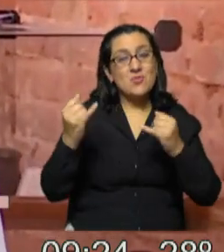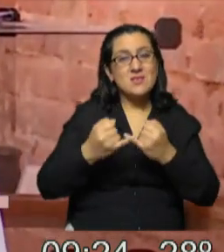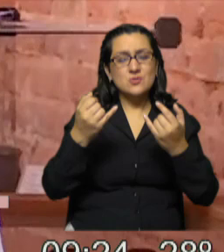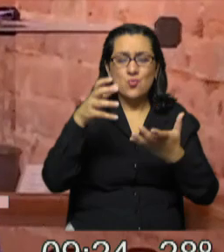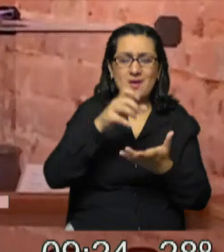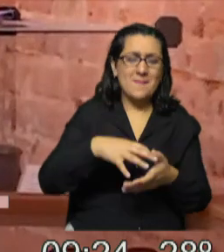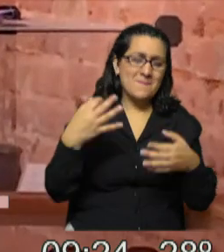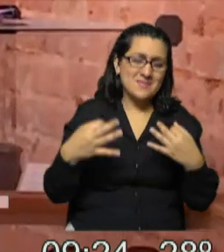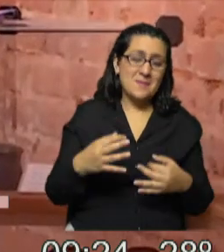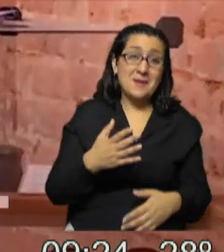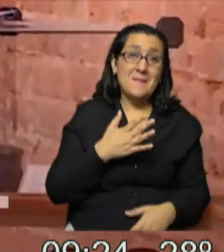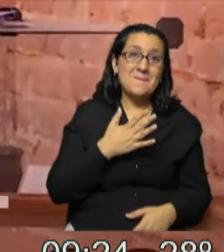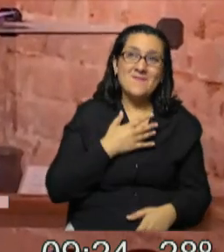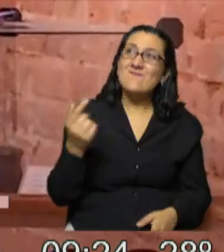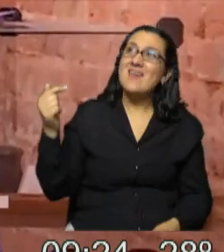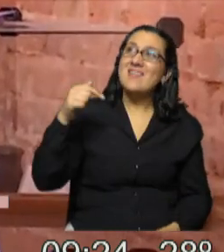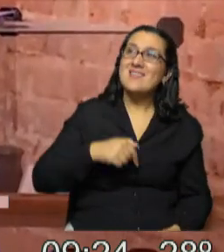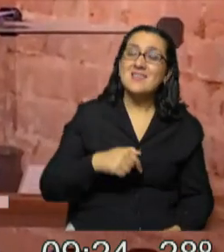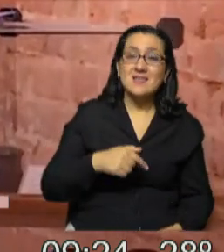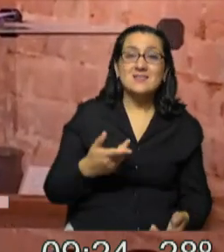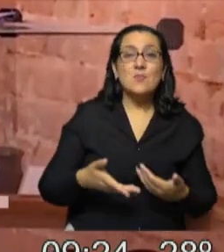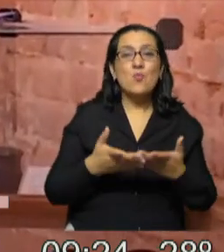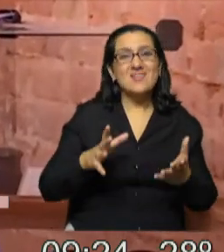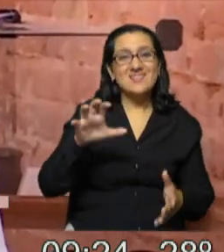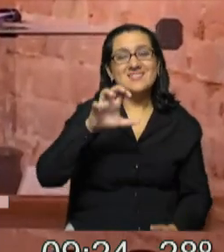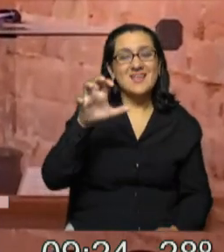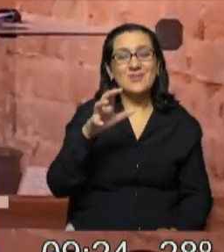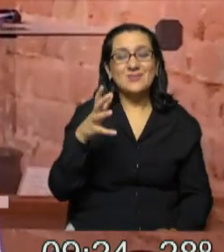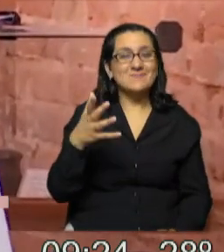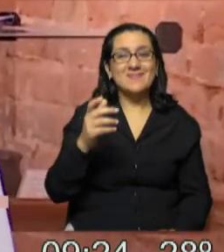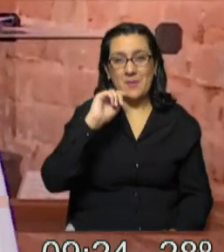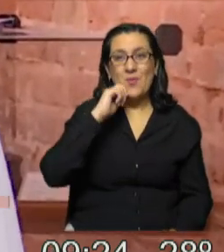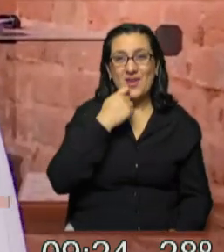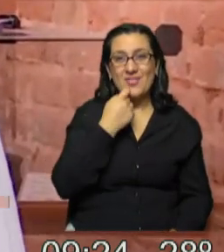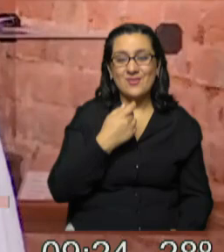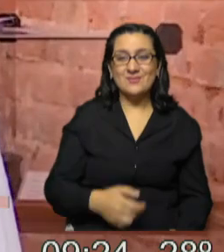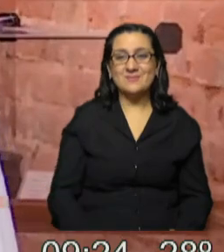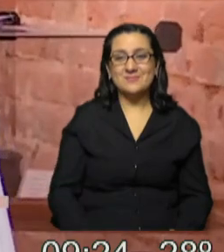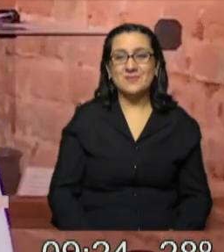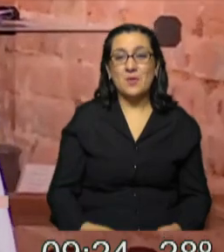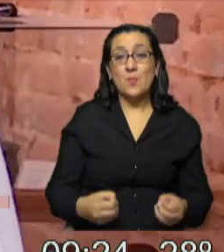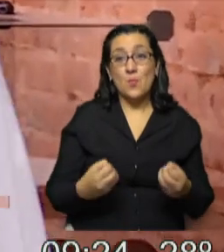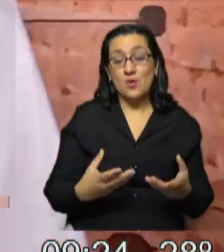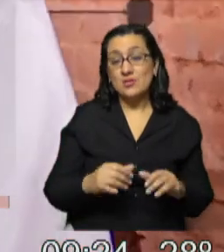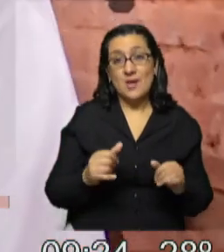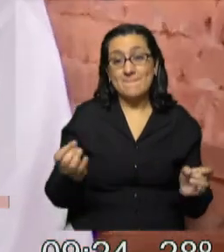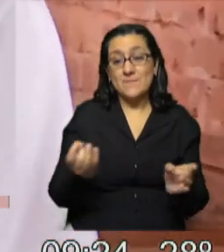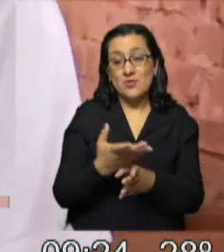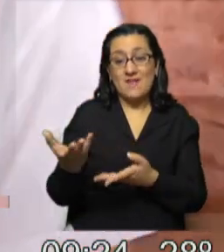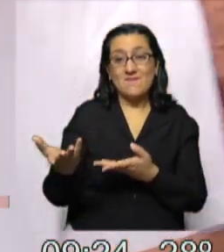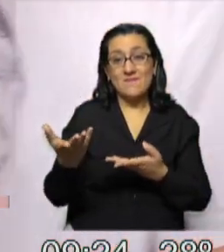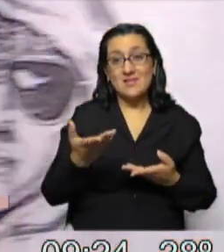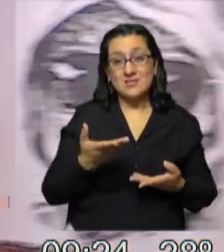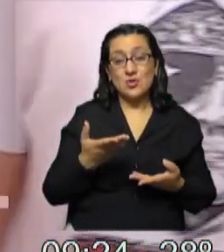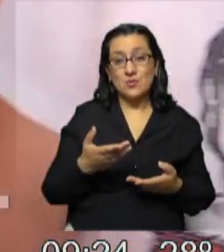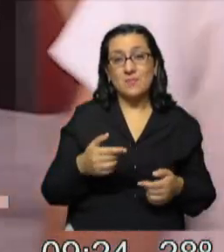muy especial, al menos para mí, venir acá y que se estrene en el Cerro es algo lindo. Bien. Bueno, queda entonces la invitación hecha para